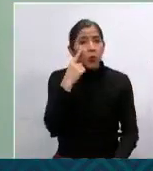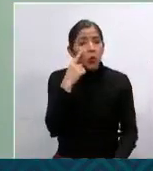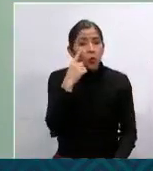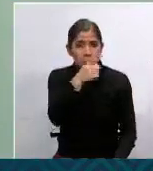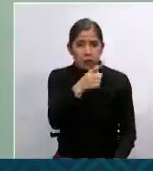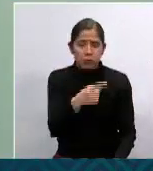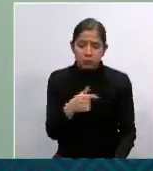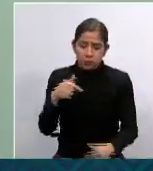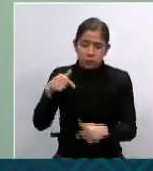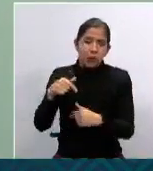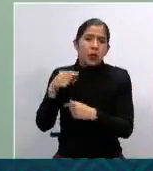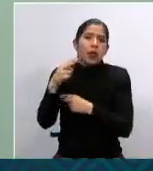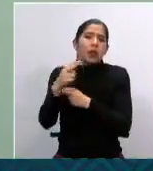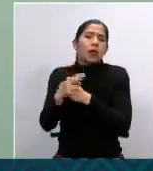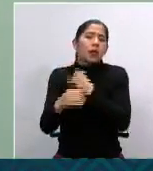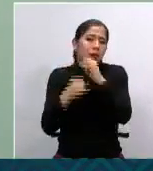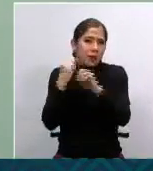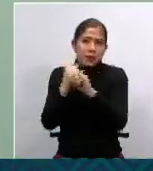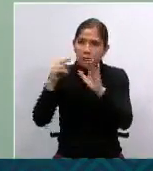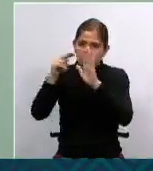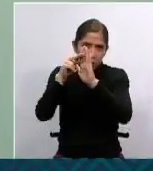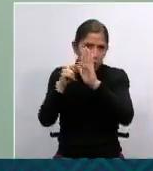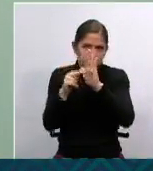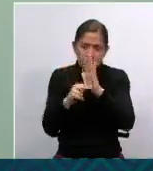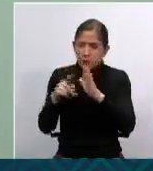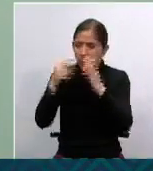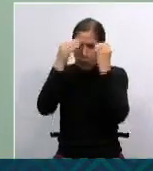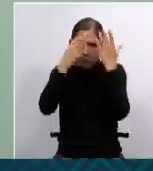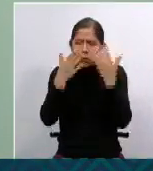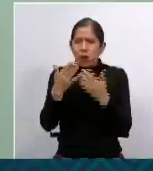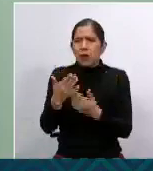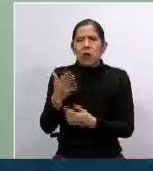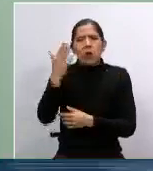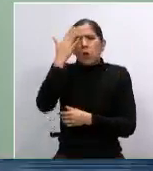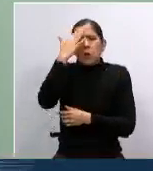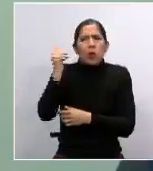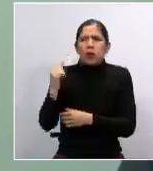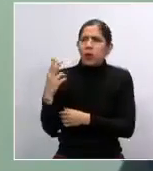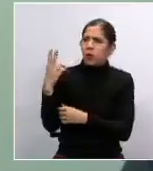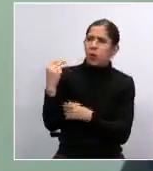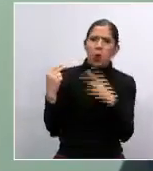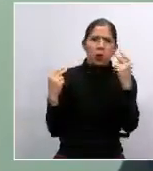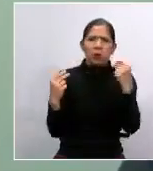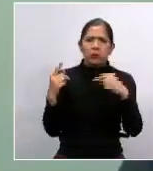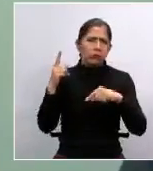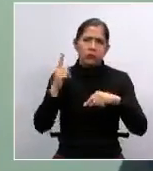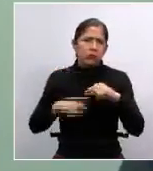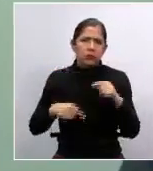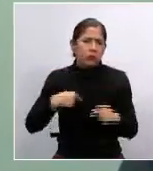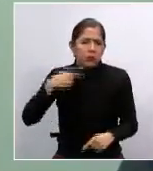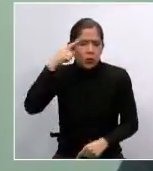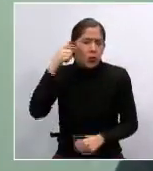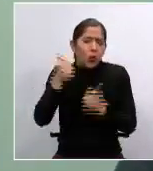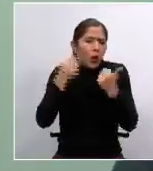la normativa internacional y bueno, a partir de ello no tendría por qué, no tendrían causal para poder negar los